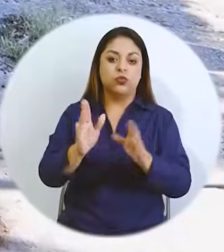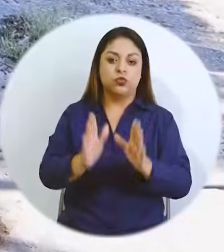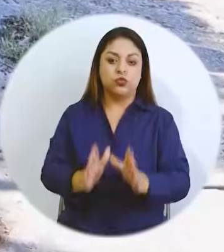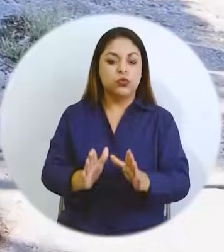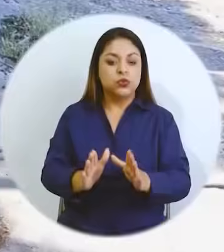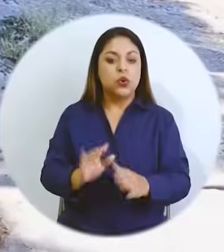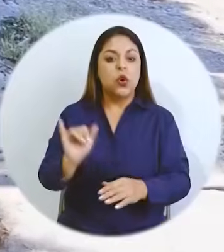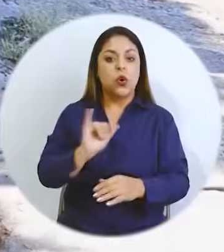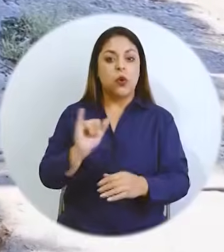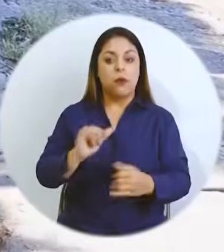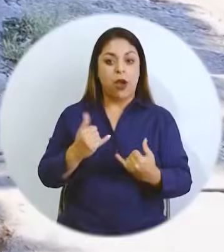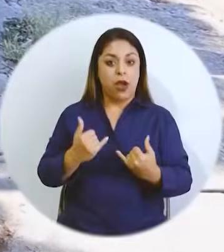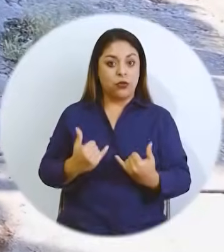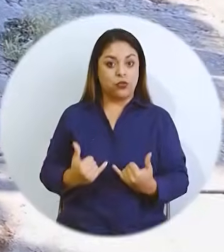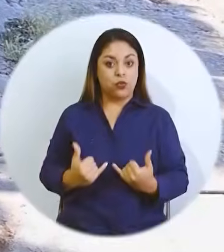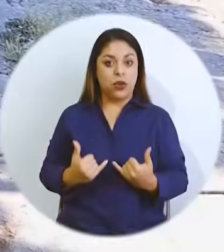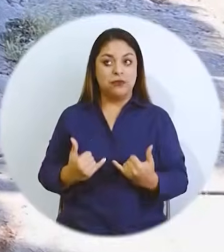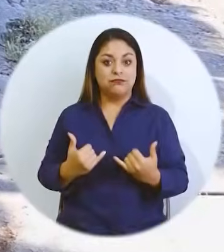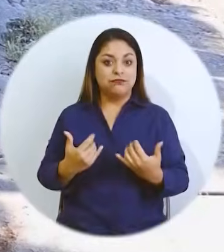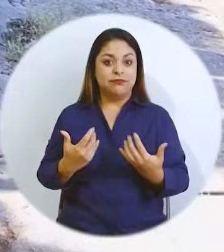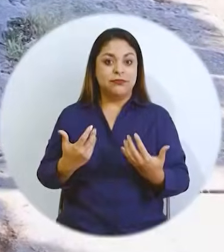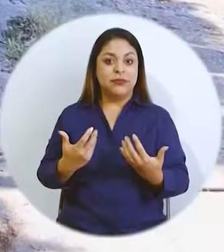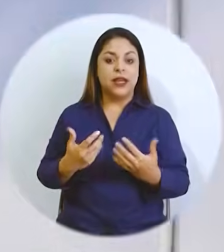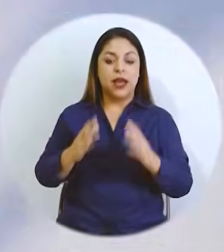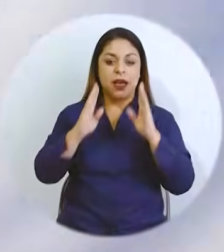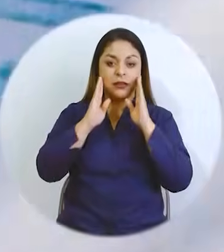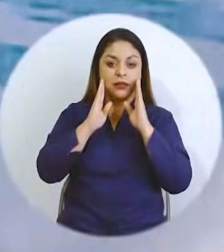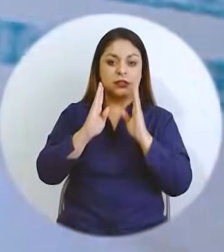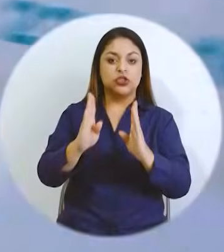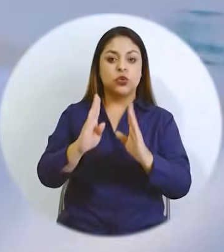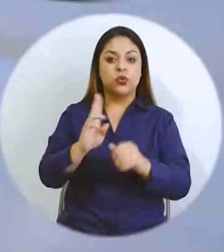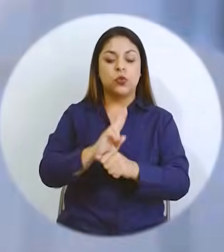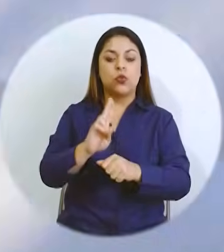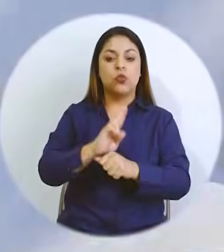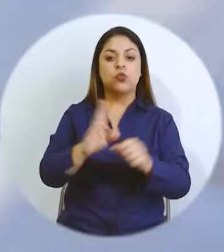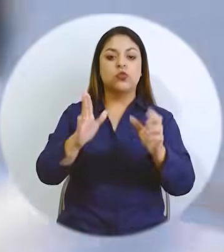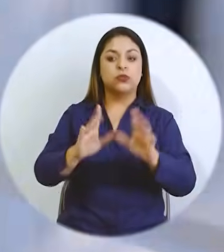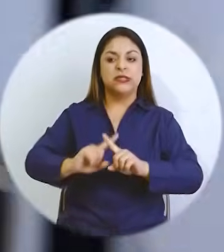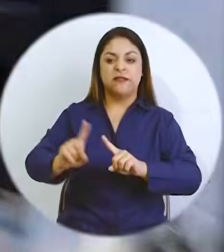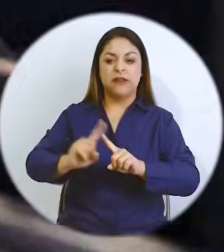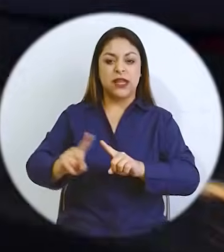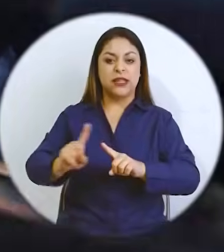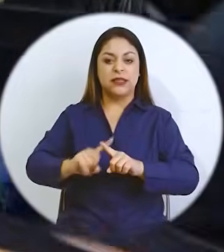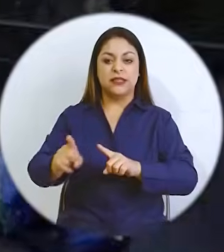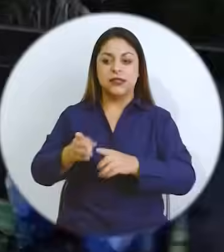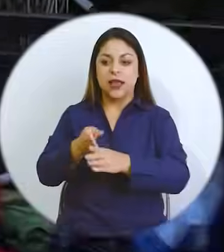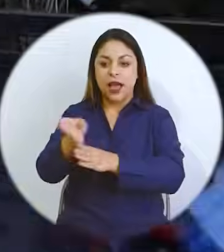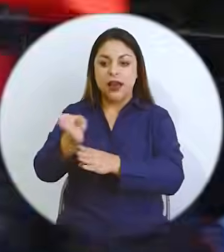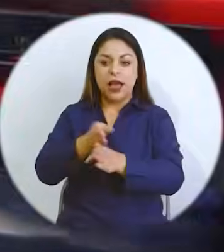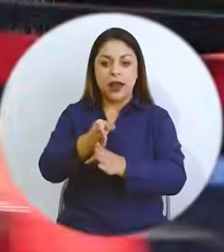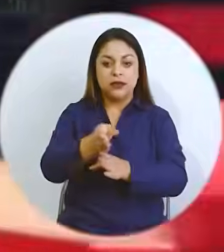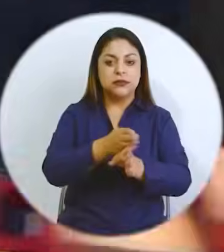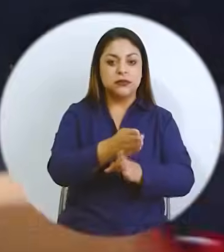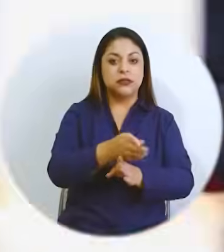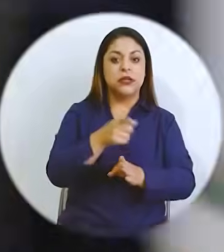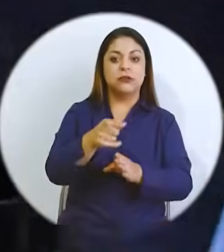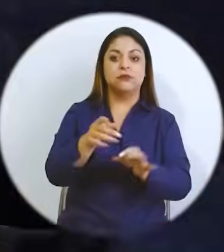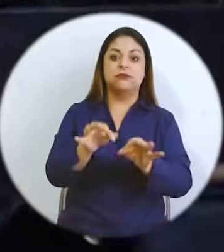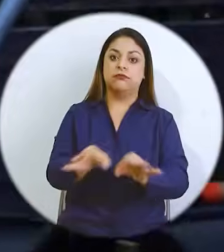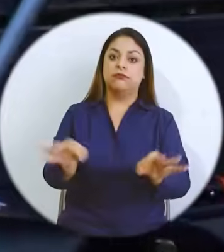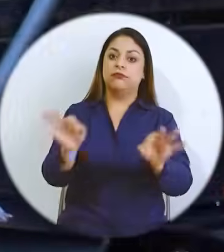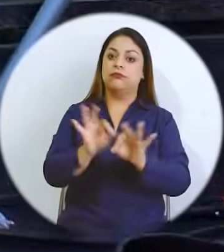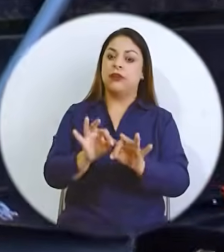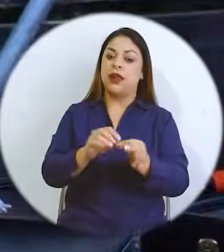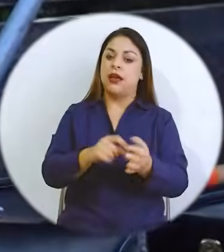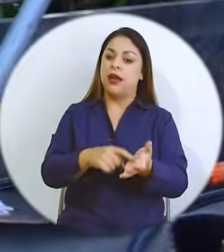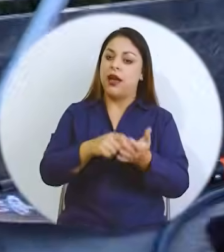un ambiente como el actual, la atención de los usuarios por diferentes canales es súper importante para garantizar